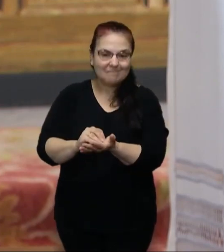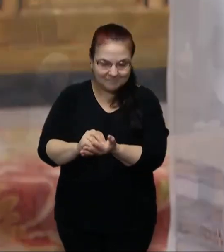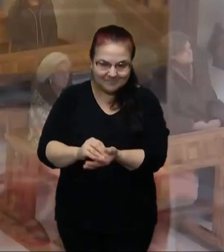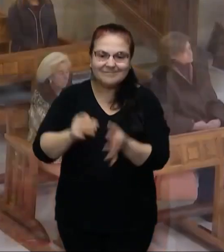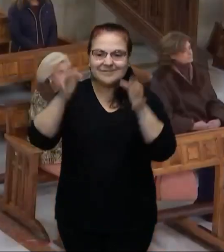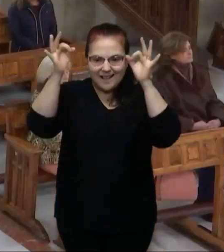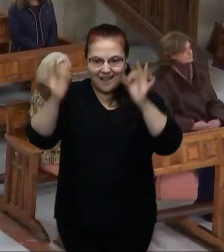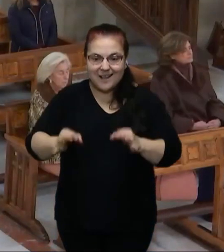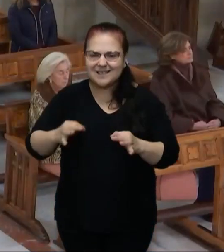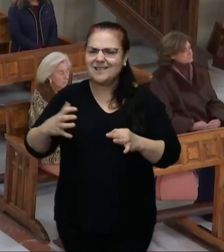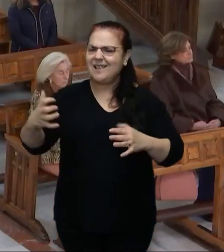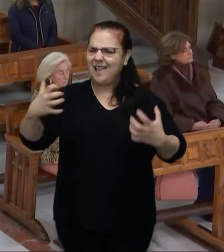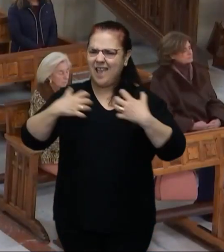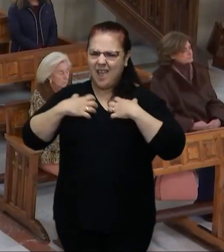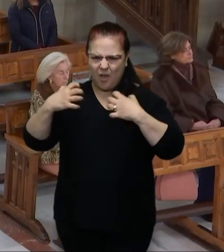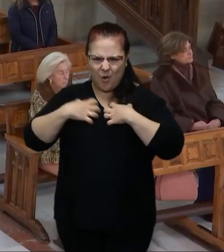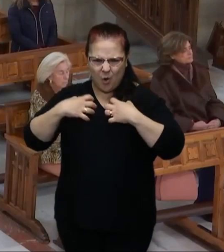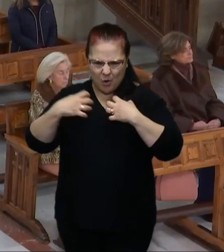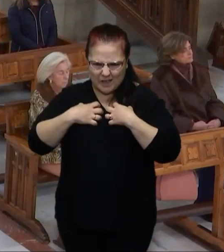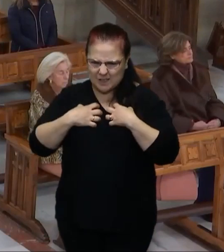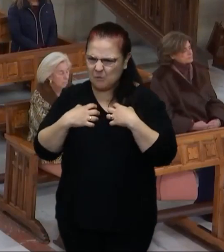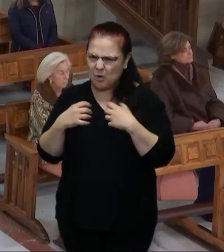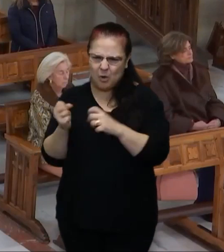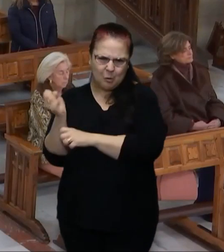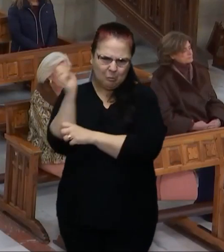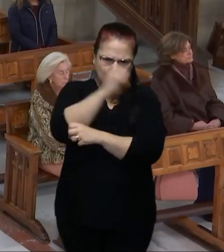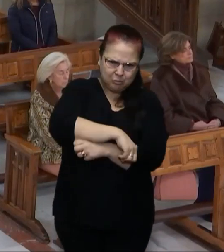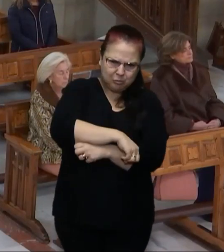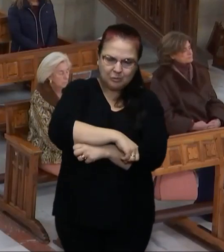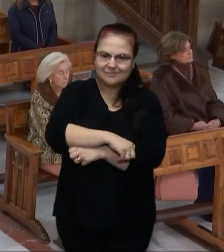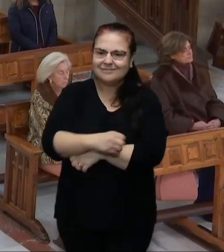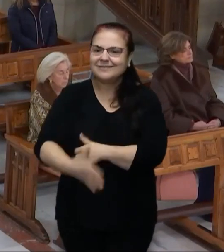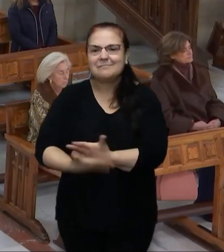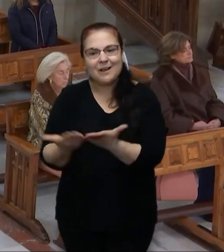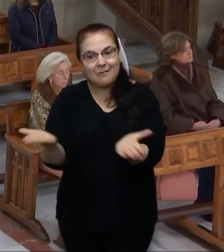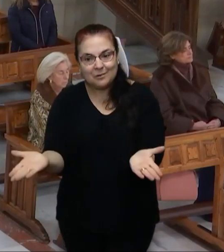nuestro egoísmo y para ponernos en manos de la voluntad de Dios.